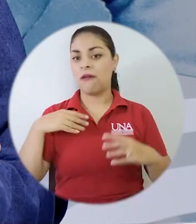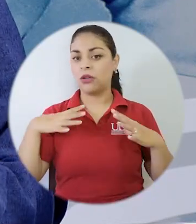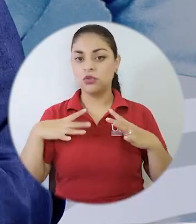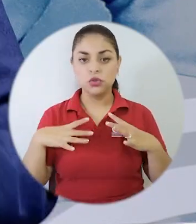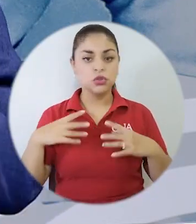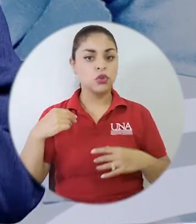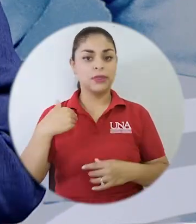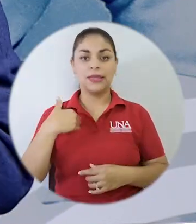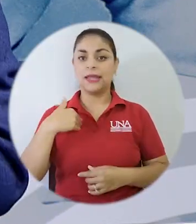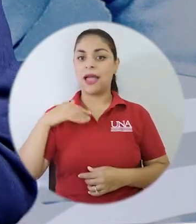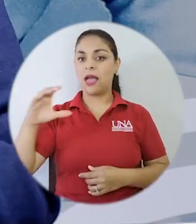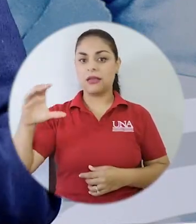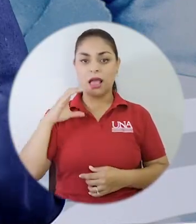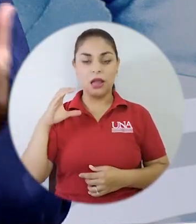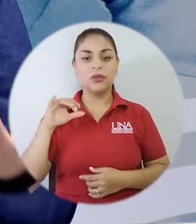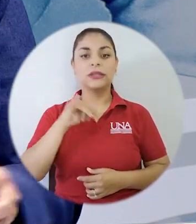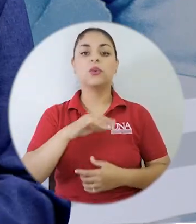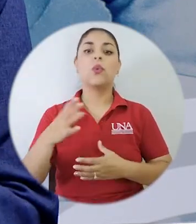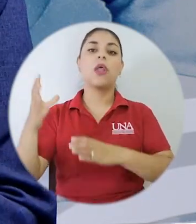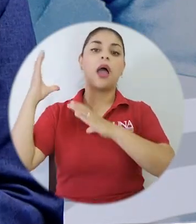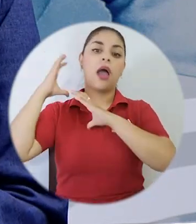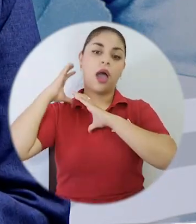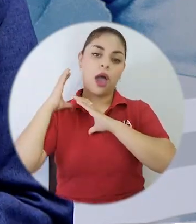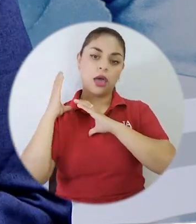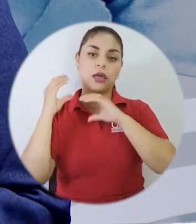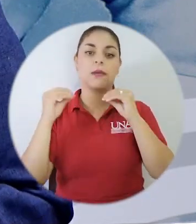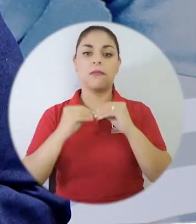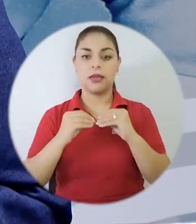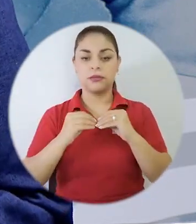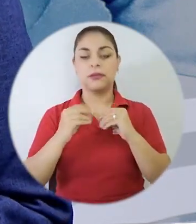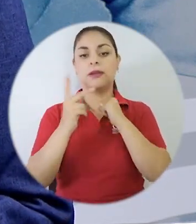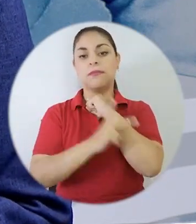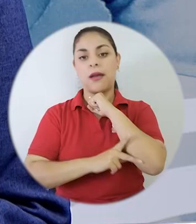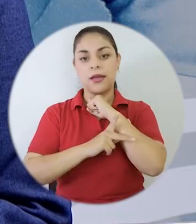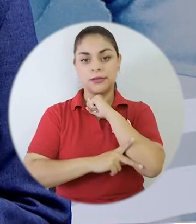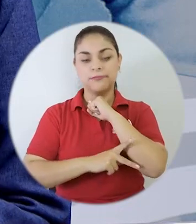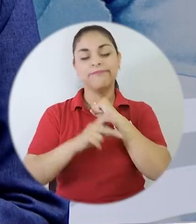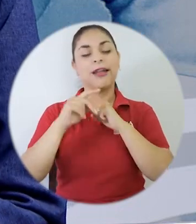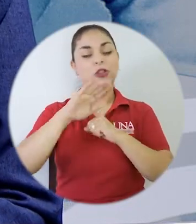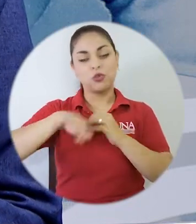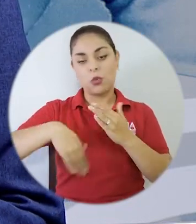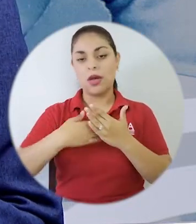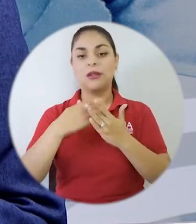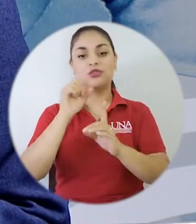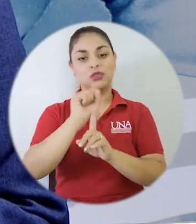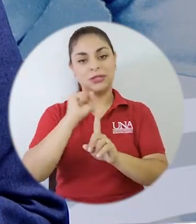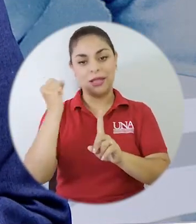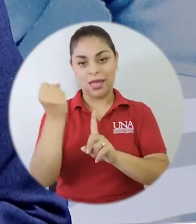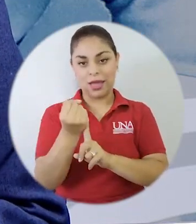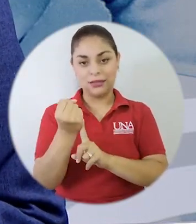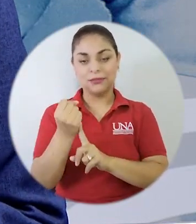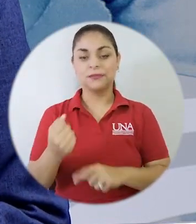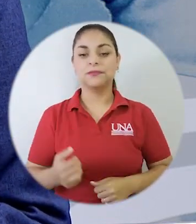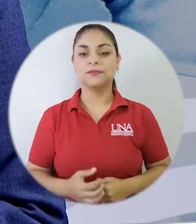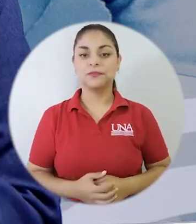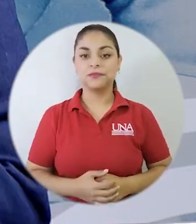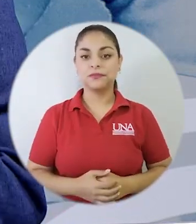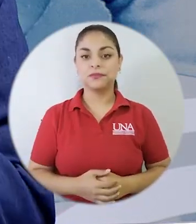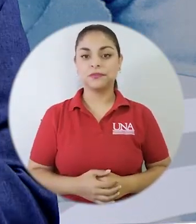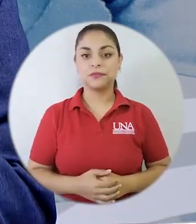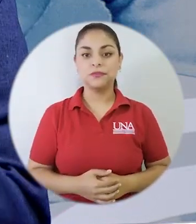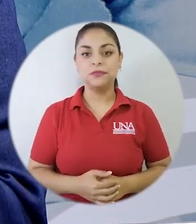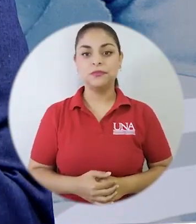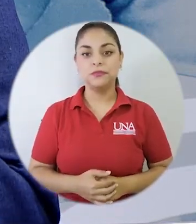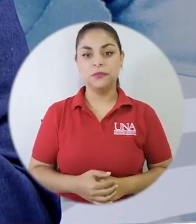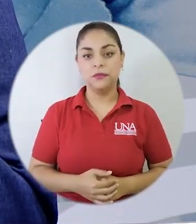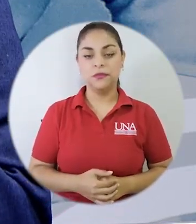no no tienen tienen pensión vacaciones, y no eso tienen es, aguinaldo. exacto, y eso es una Sí. carga más para el Estado costarricense, o sea, entiéndase para la sociedad costarricense como